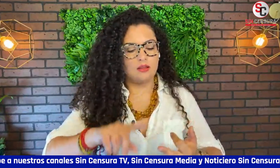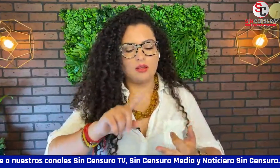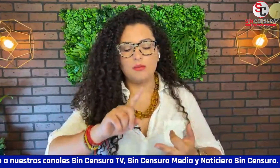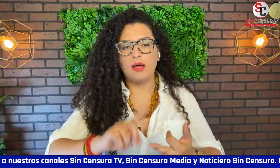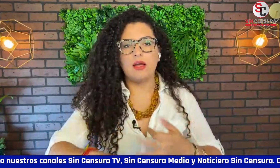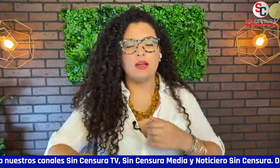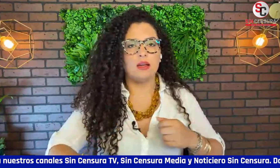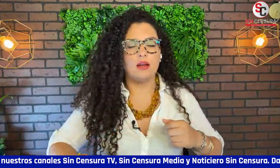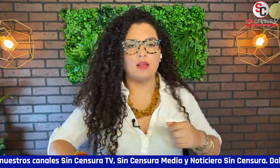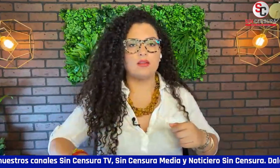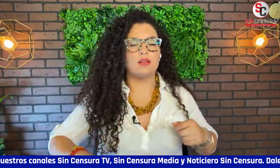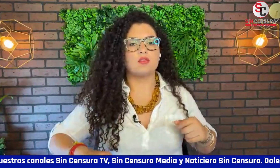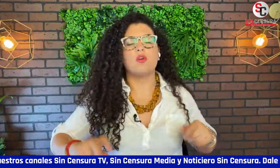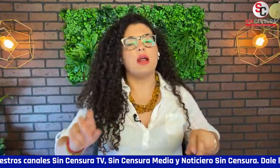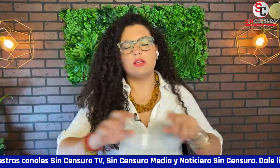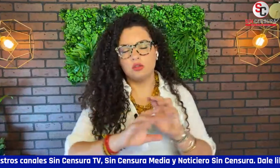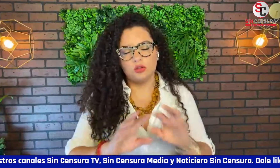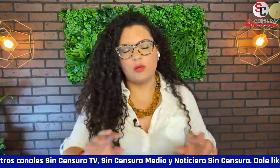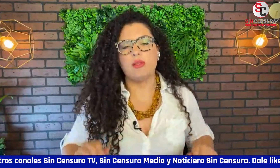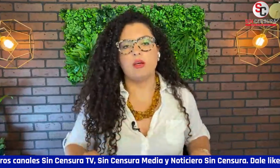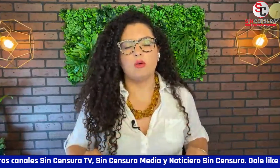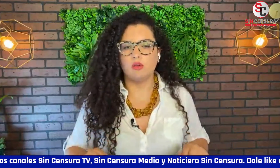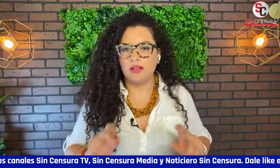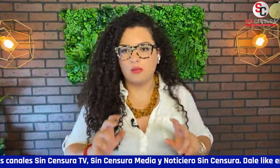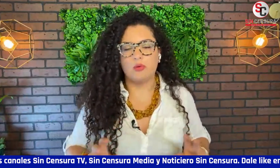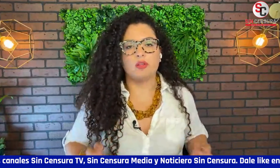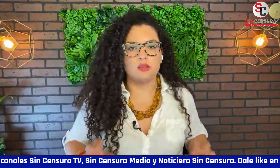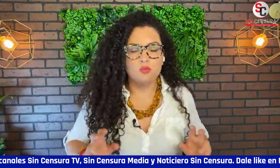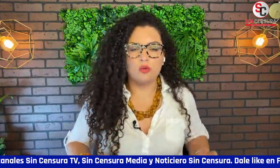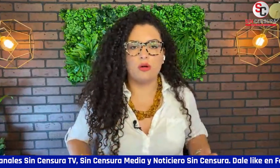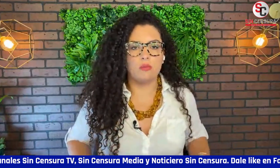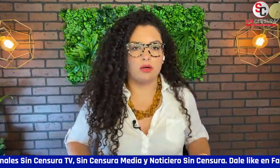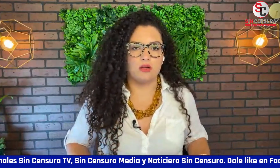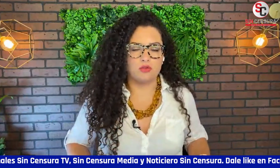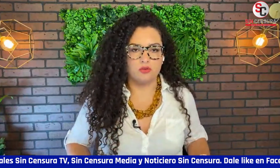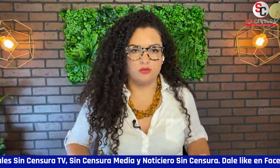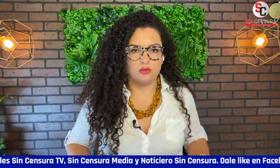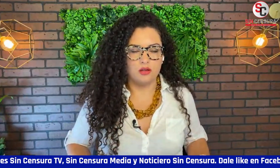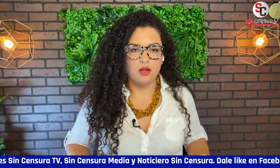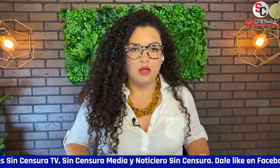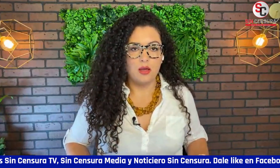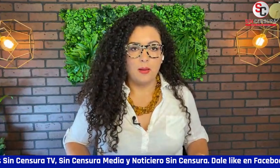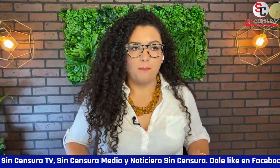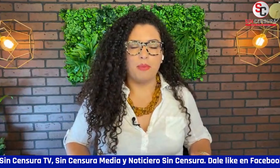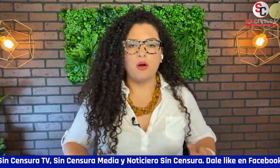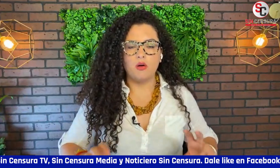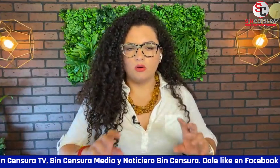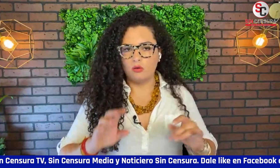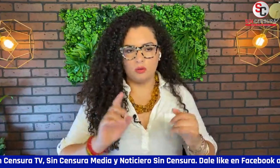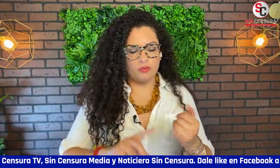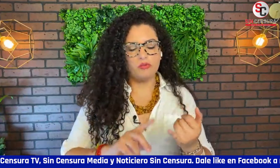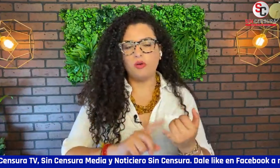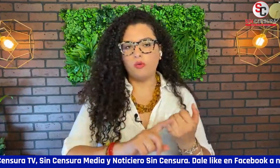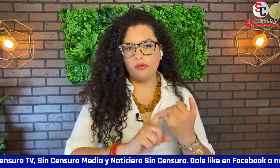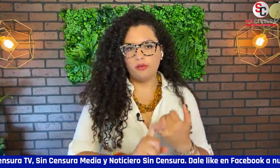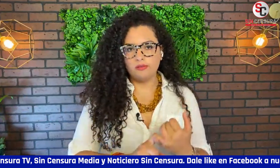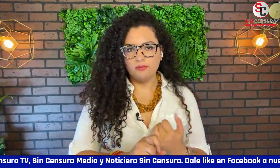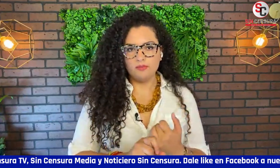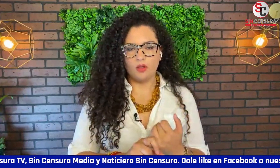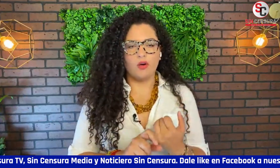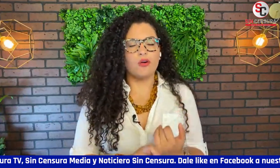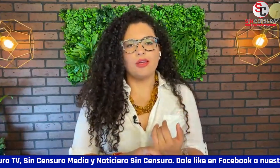incidencia delictiva, la incidencia escolar. Estoy totalmente de acuerdo que el deporte es muy bueno para eso. Pero, punto